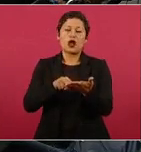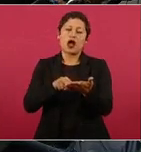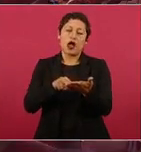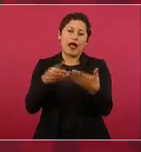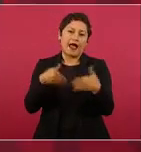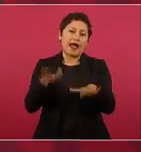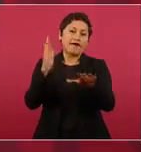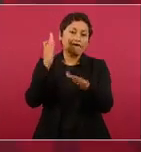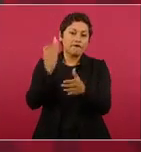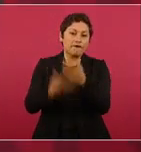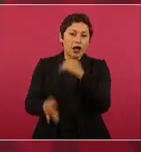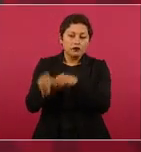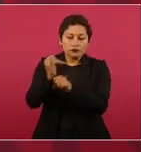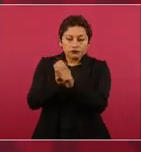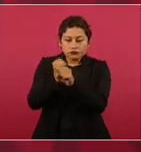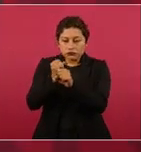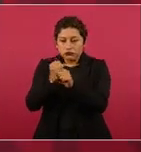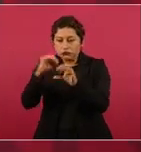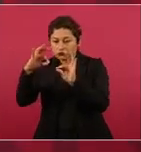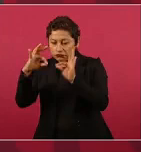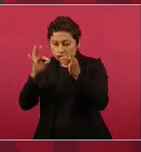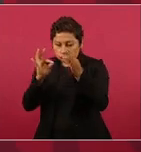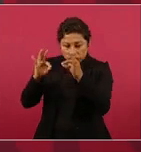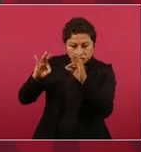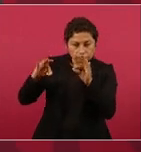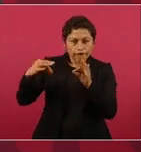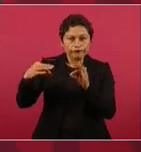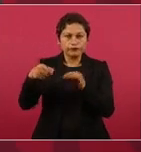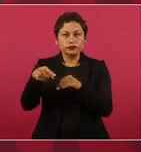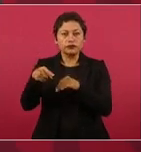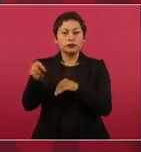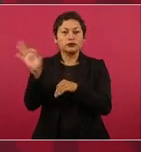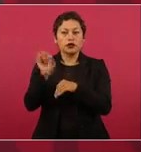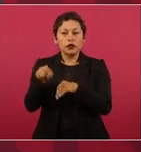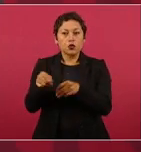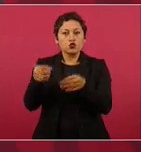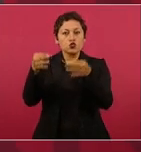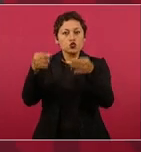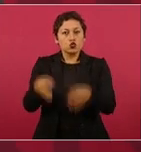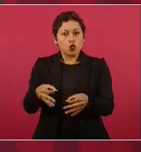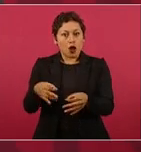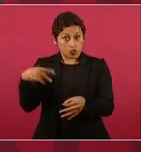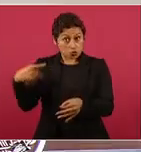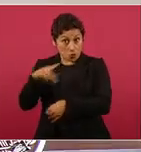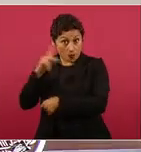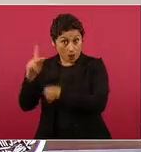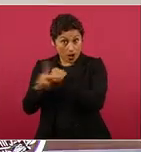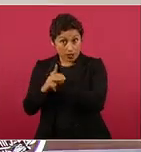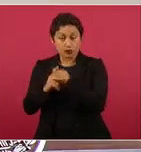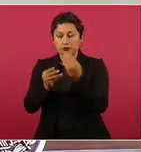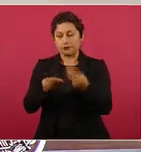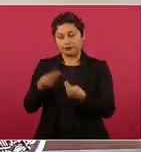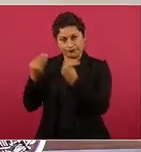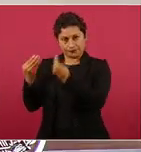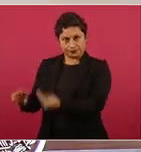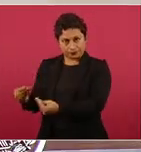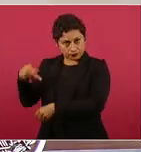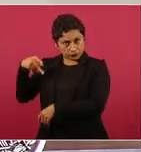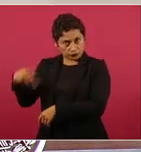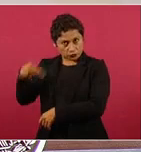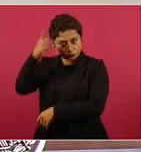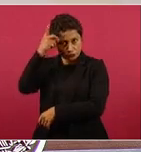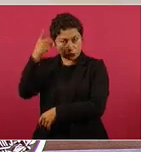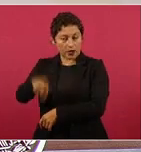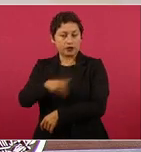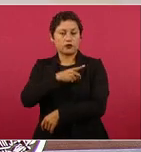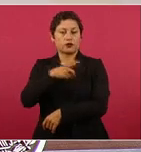la procedencia del objeto y si es de Ecuador, regresarlo al país al que pertenece. De manera